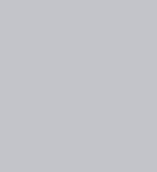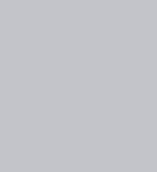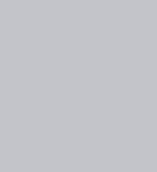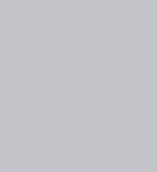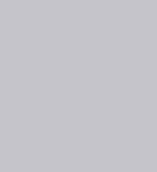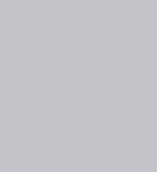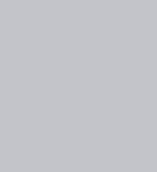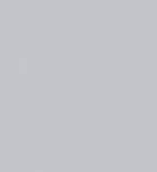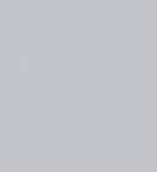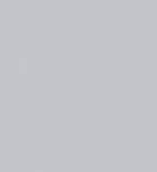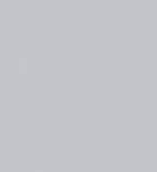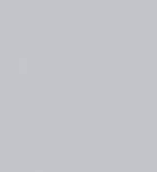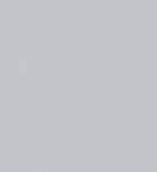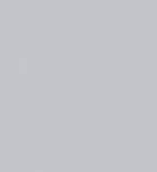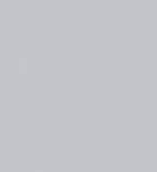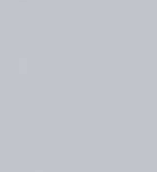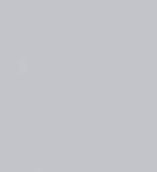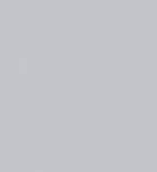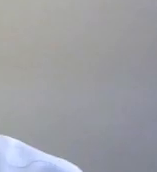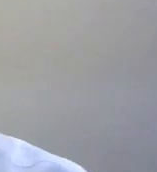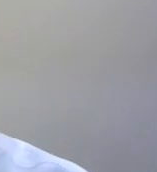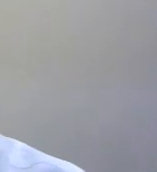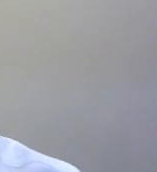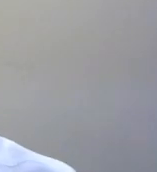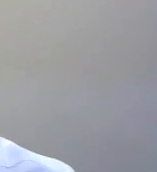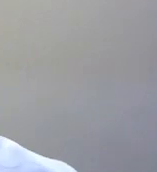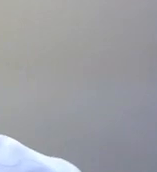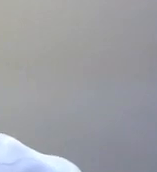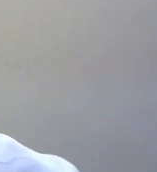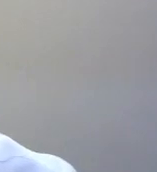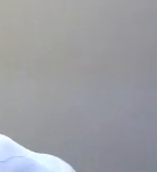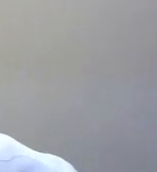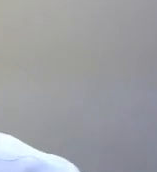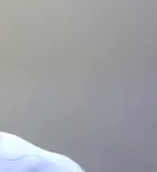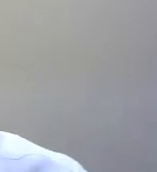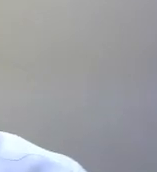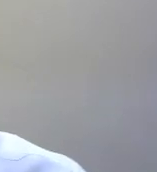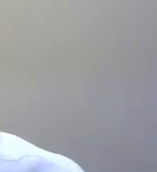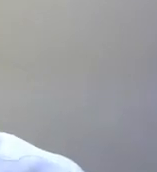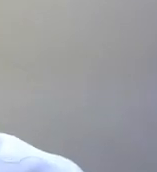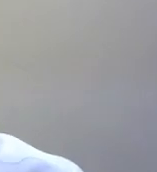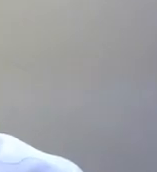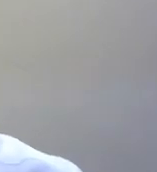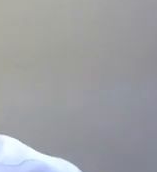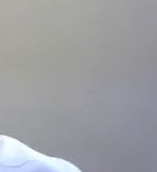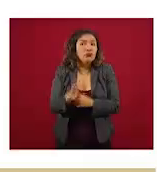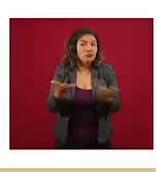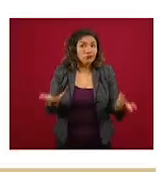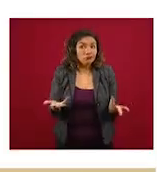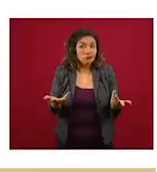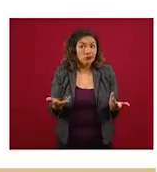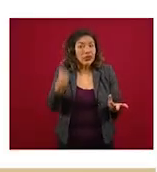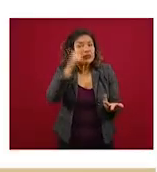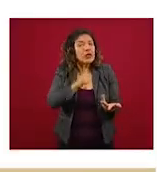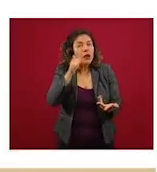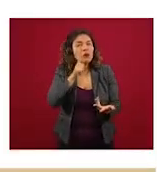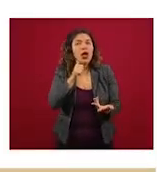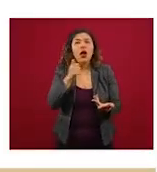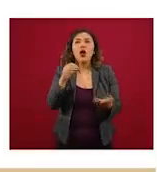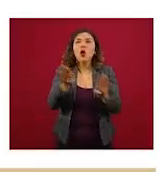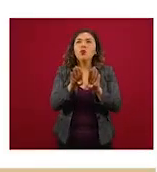problemática si presenta obesidad que si es asmático. Los niños que llegan a tener COVID y que tienen obesidad